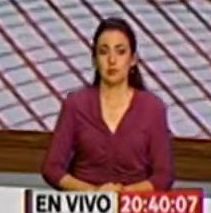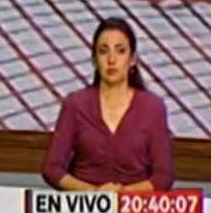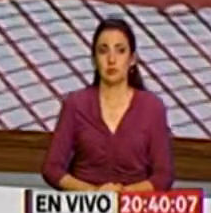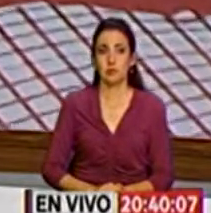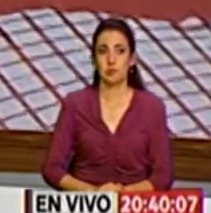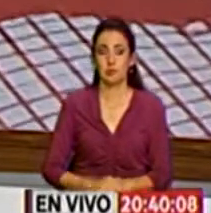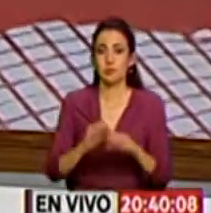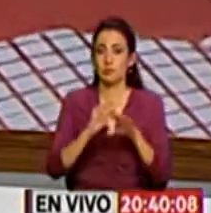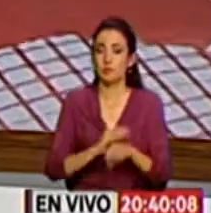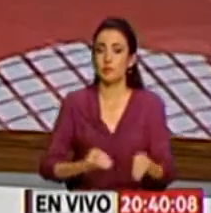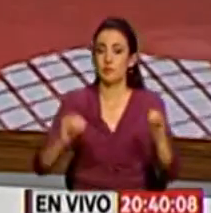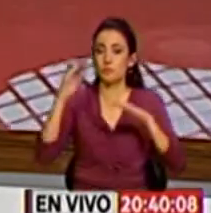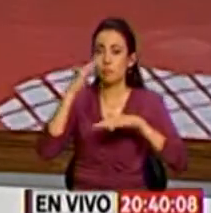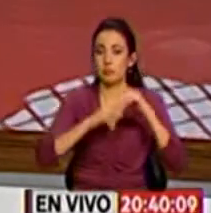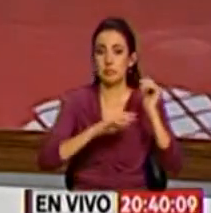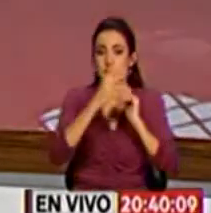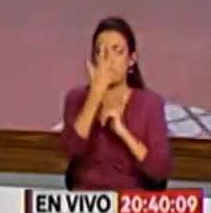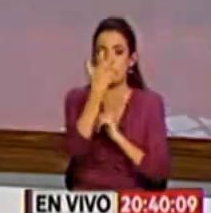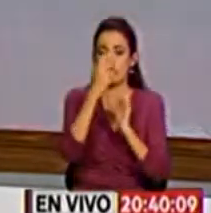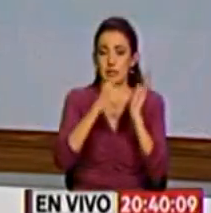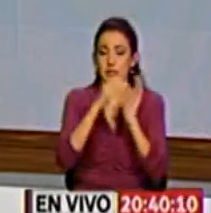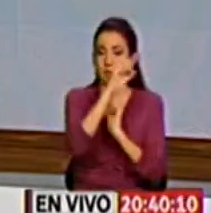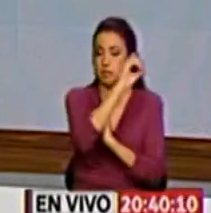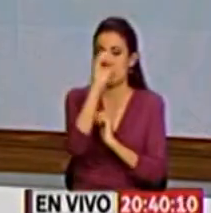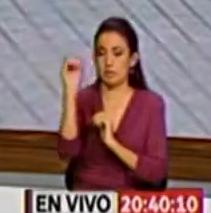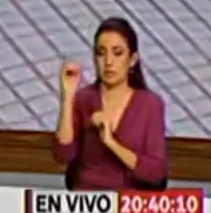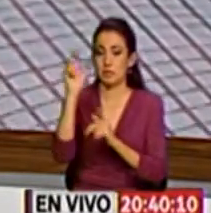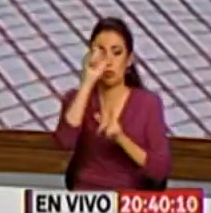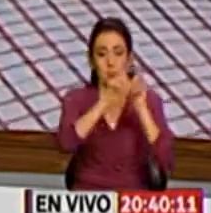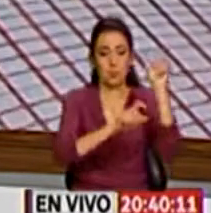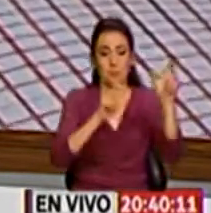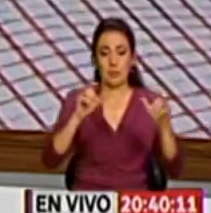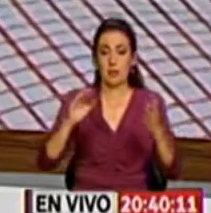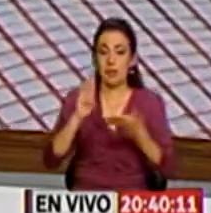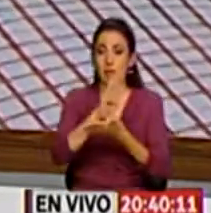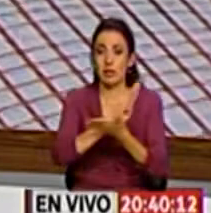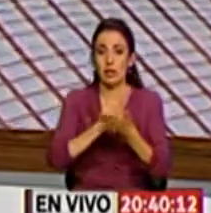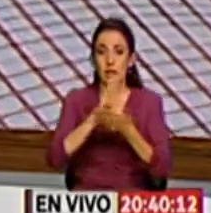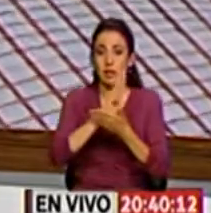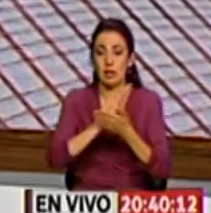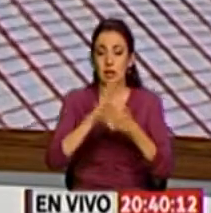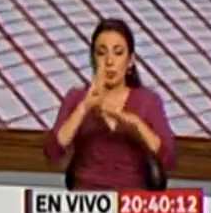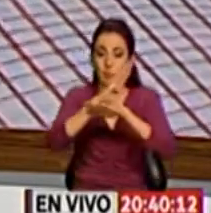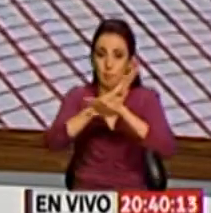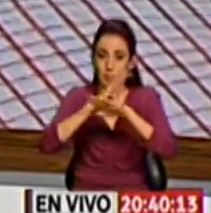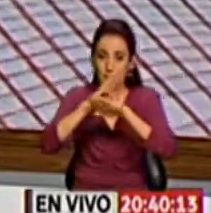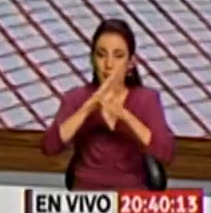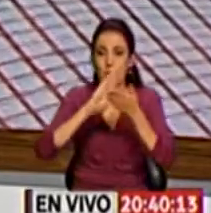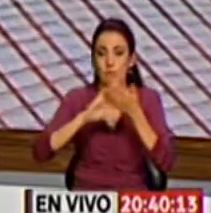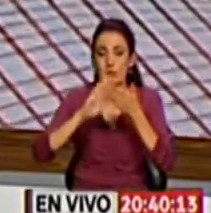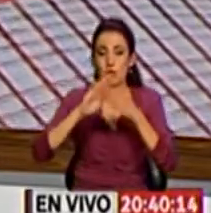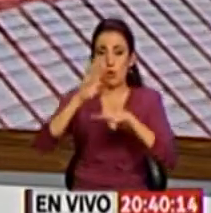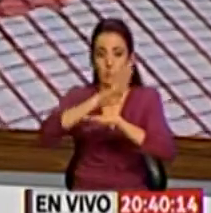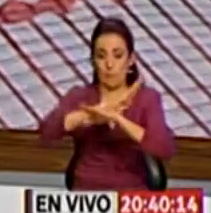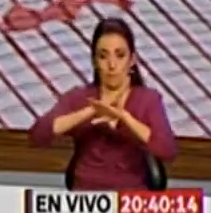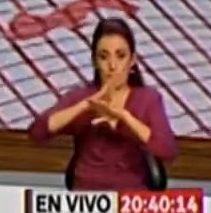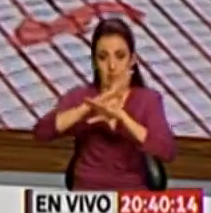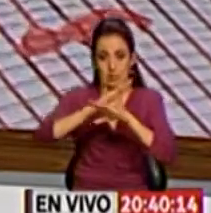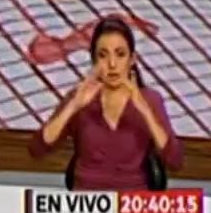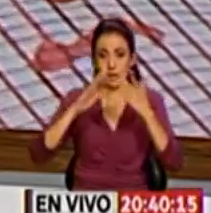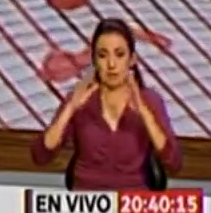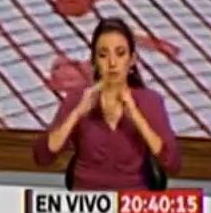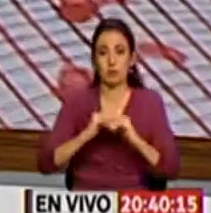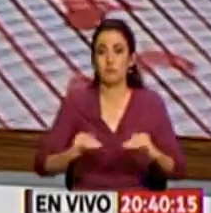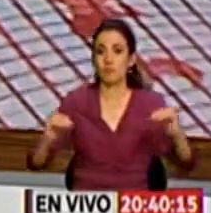Y más de 13.000 personas a nivel nacional se gradúan con el bachillerato intensivo que promueve la campaña Todos ABC, que impulsa el